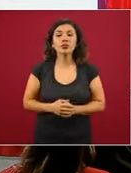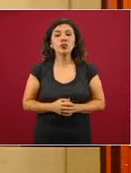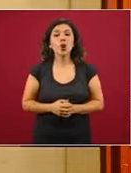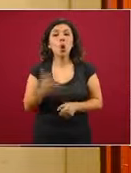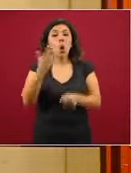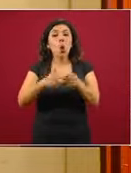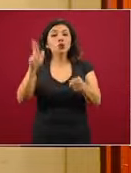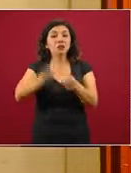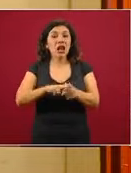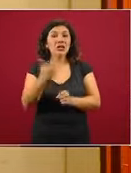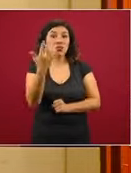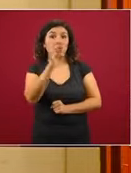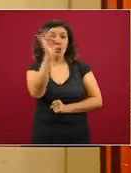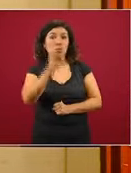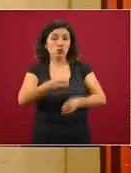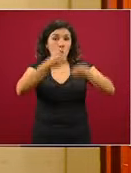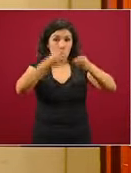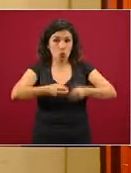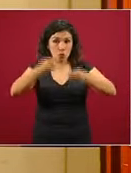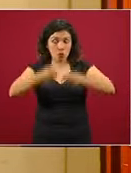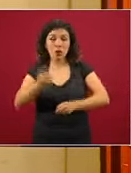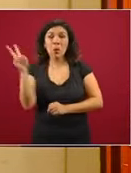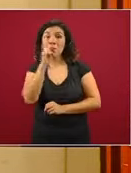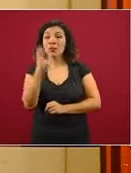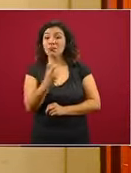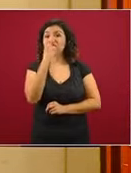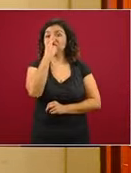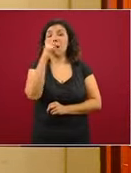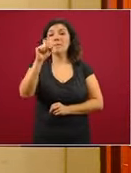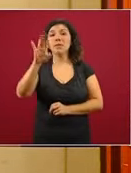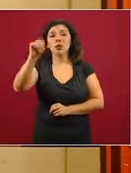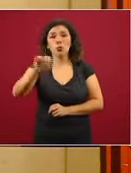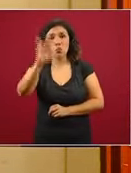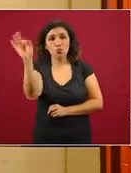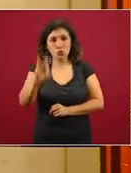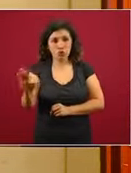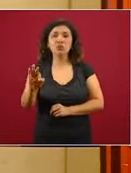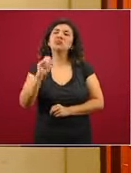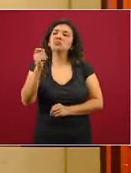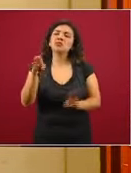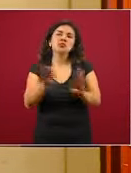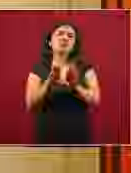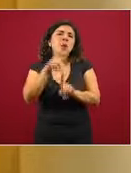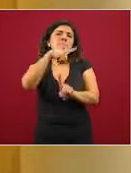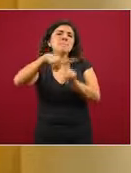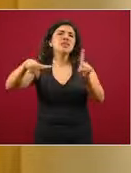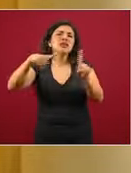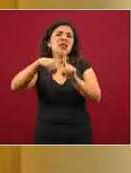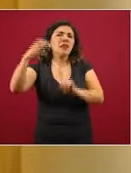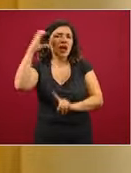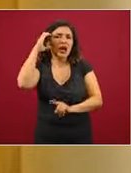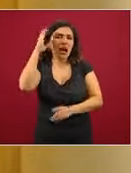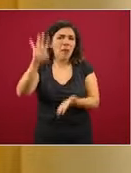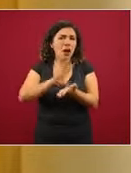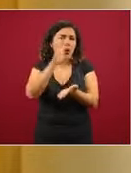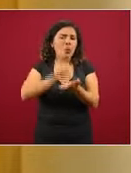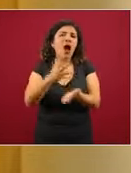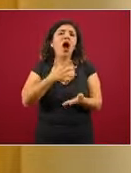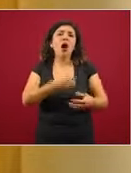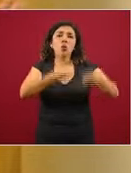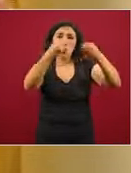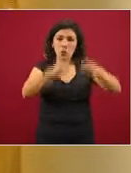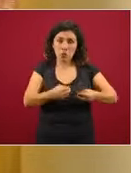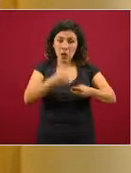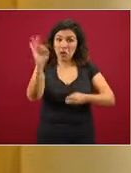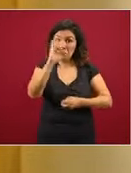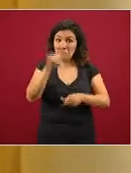general, 50%, la de ventilador con 29%, prácticamente la mitad de las camas generales están ocupadas.